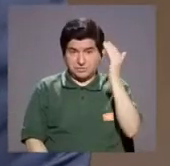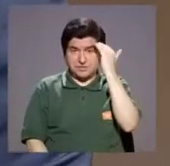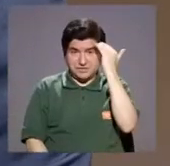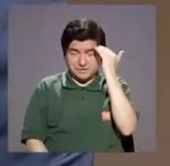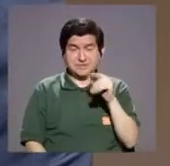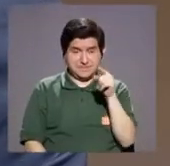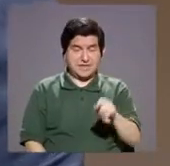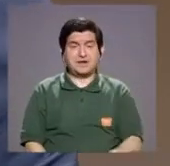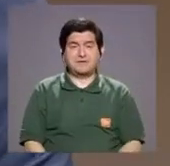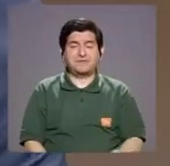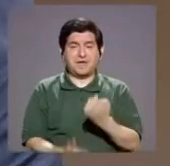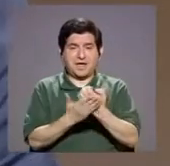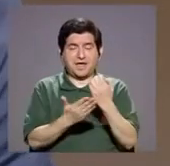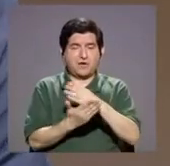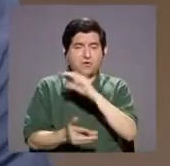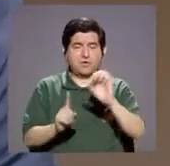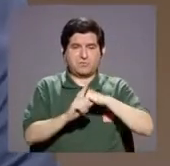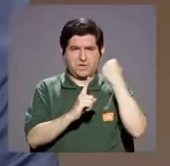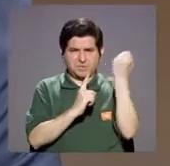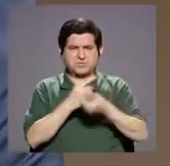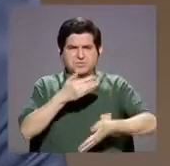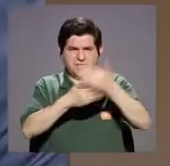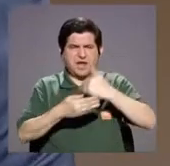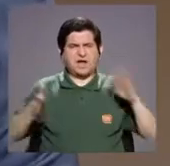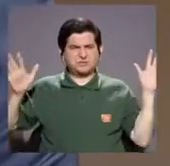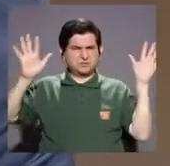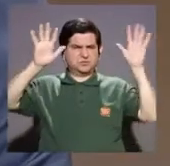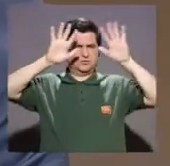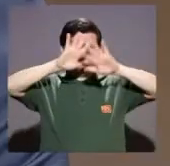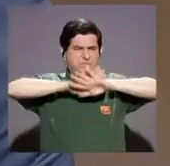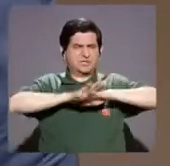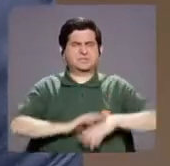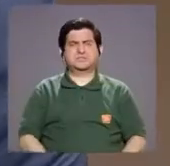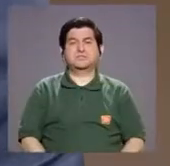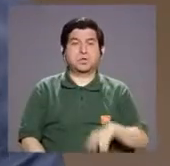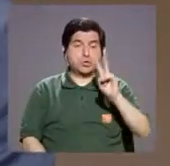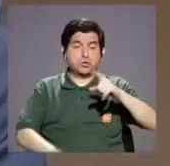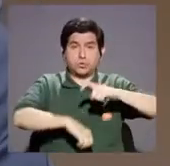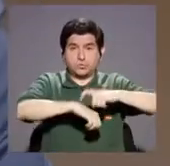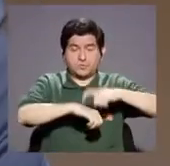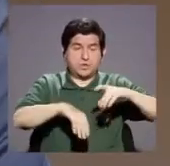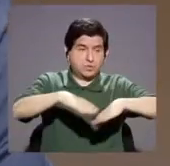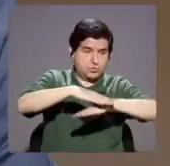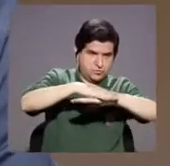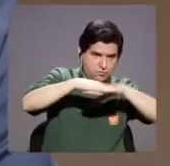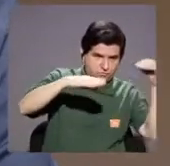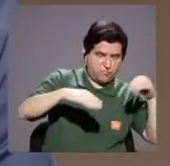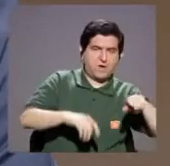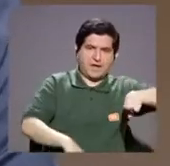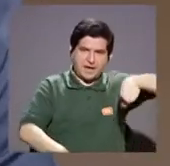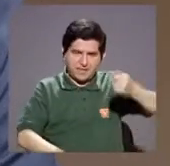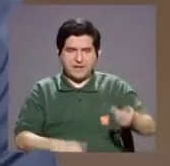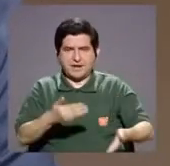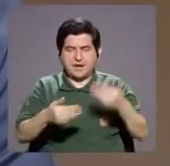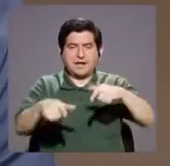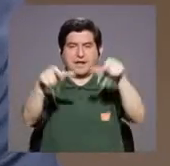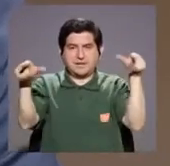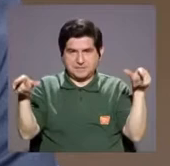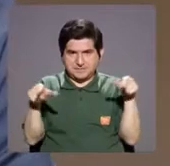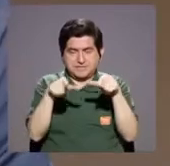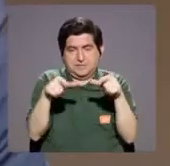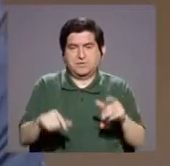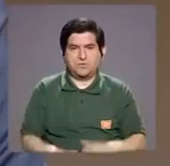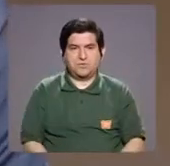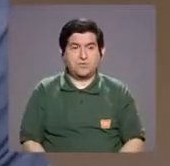sociedad que estaba vinculado con unas telas mucho más oscuras que pasó dos periodos uno fuera del canal haciéndolo casi un lugar donde